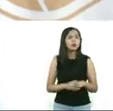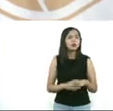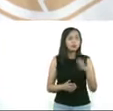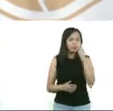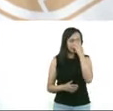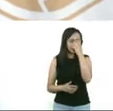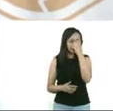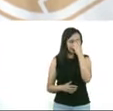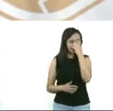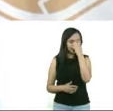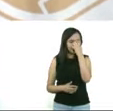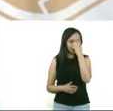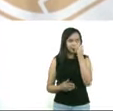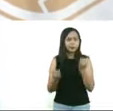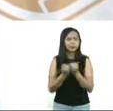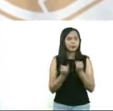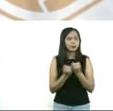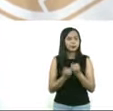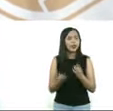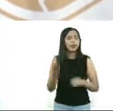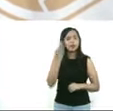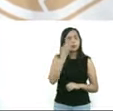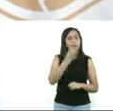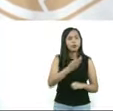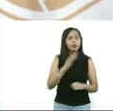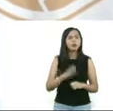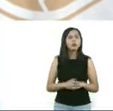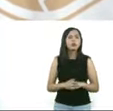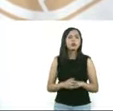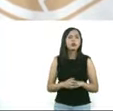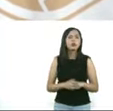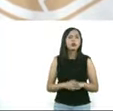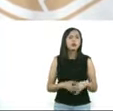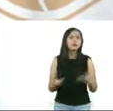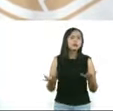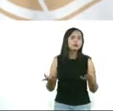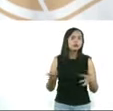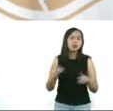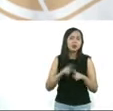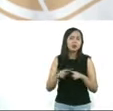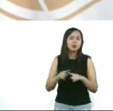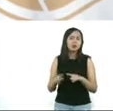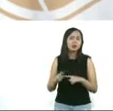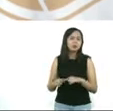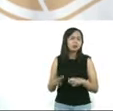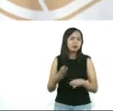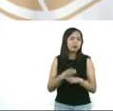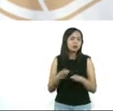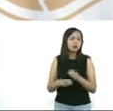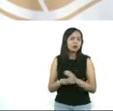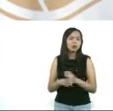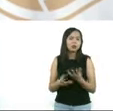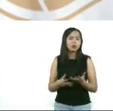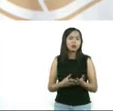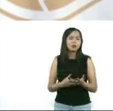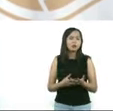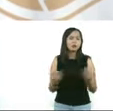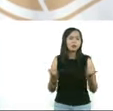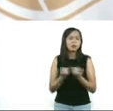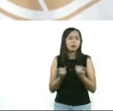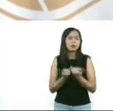renovables, de que es falso que esto impida la inversión privada, de que es falso que genera un clima